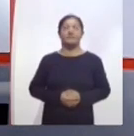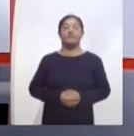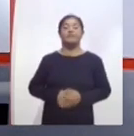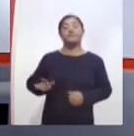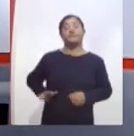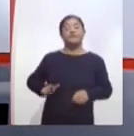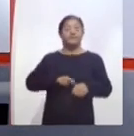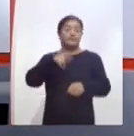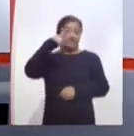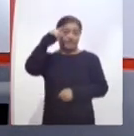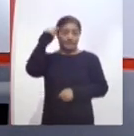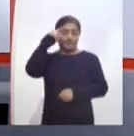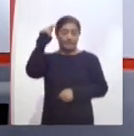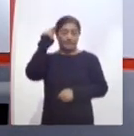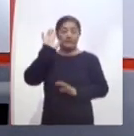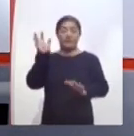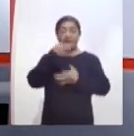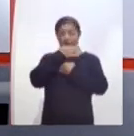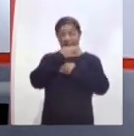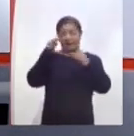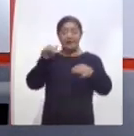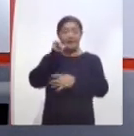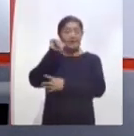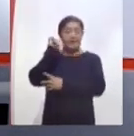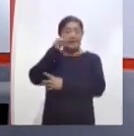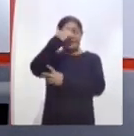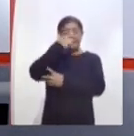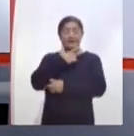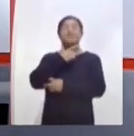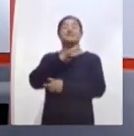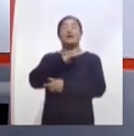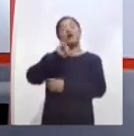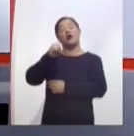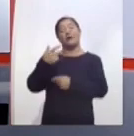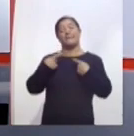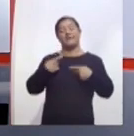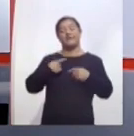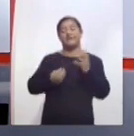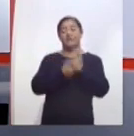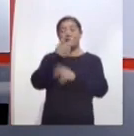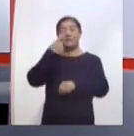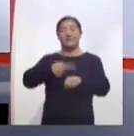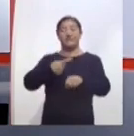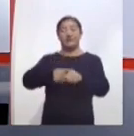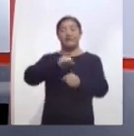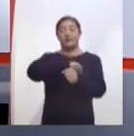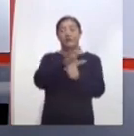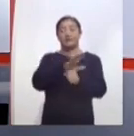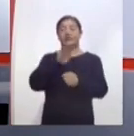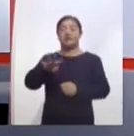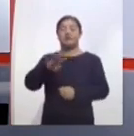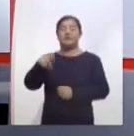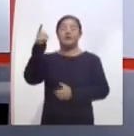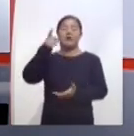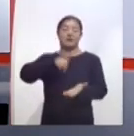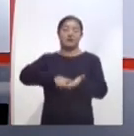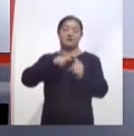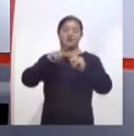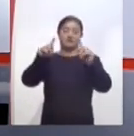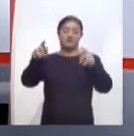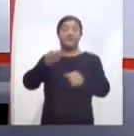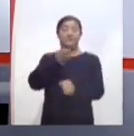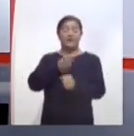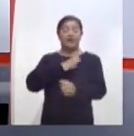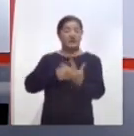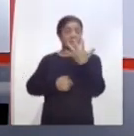El gobernador Marco Mena dio a conocer ayer por la noche que se confirmó un nuevo caso de COVID-19 en Tlaxcala. A la fecha